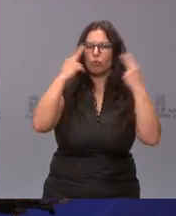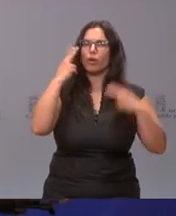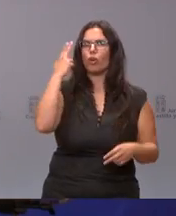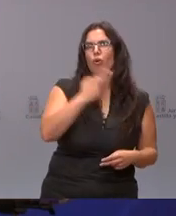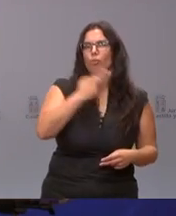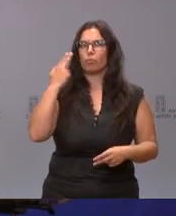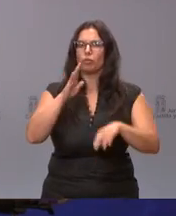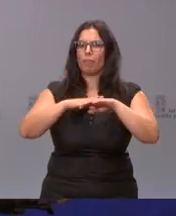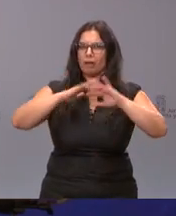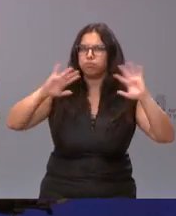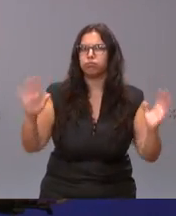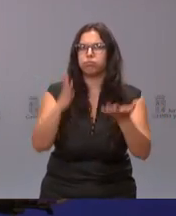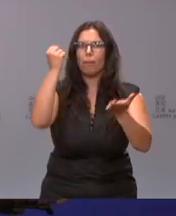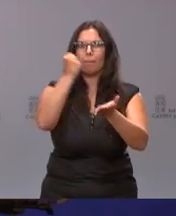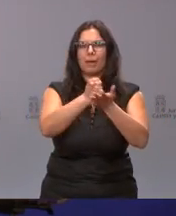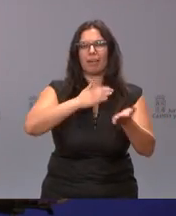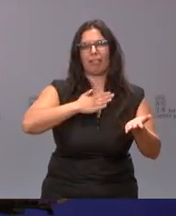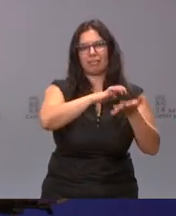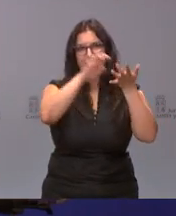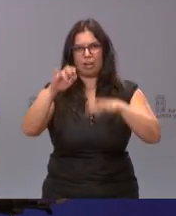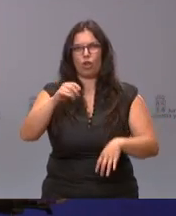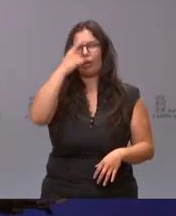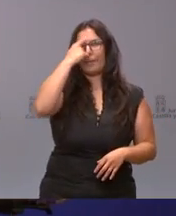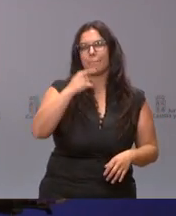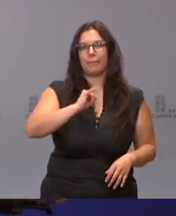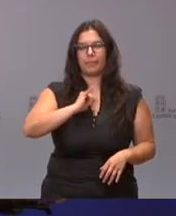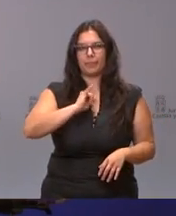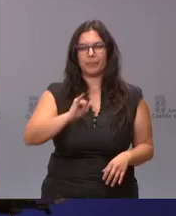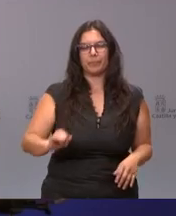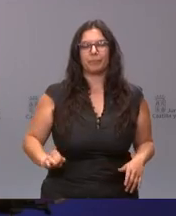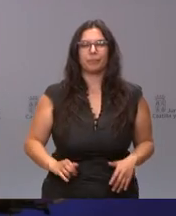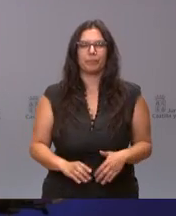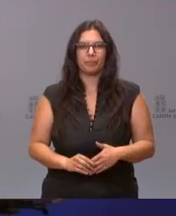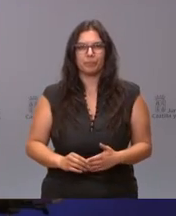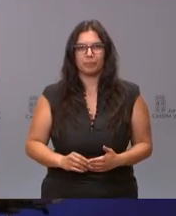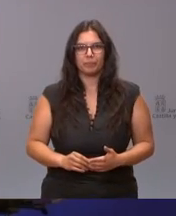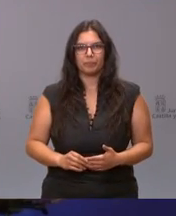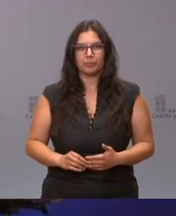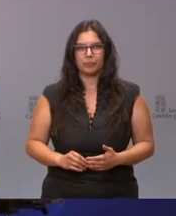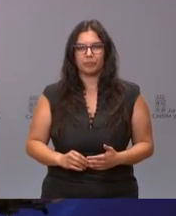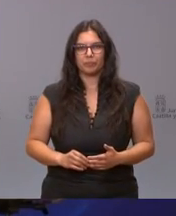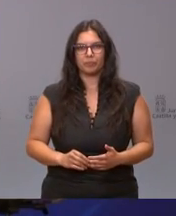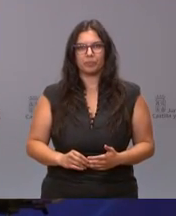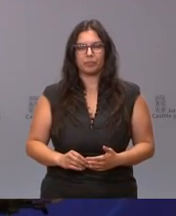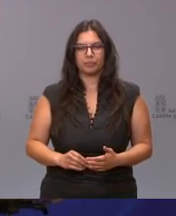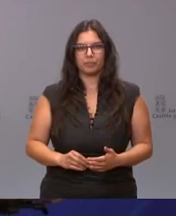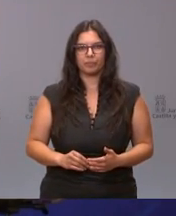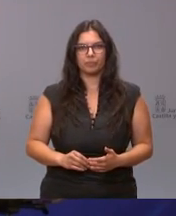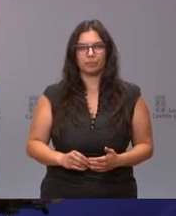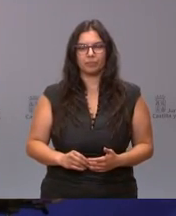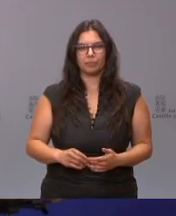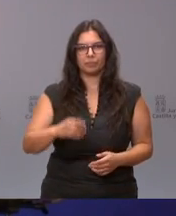marca Castilla y León. El mercado estadounidense es el mercado de consumo más grande del mundo y un destino muy atractivo para las empresas